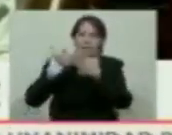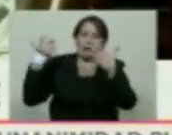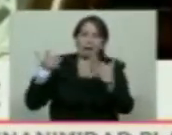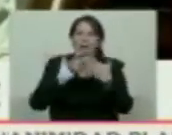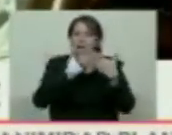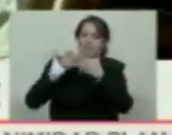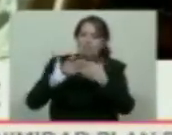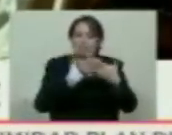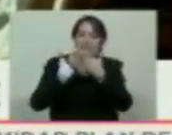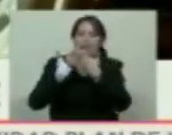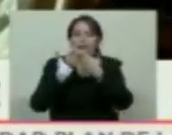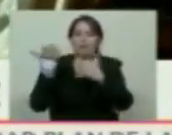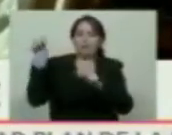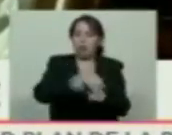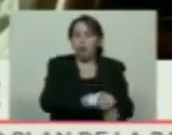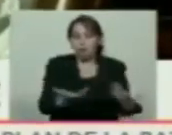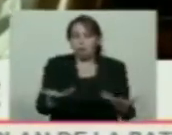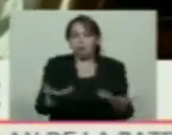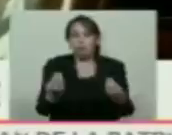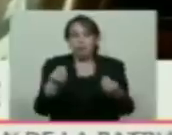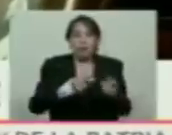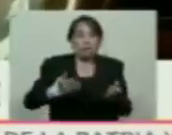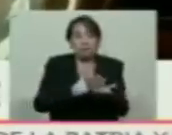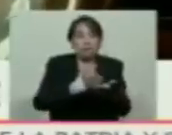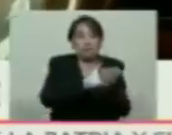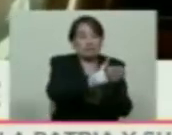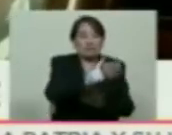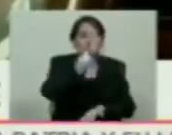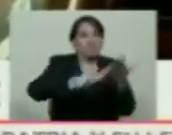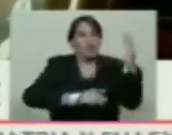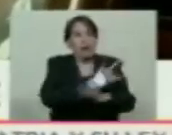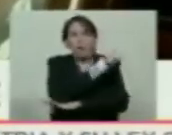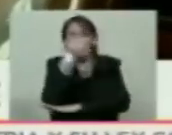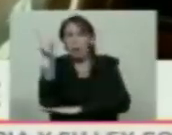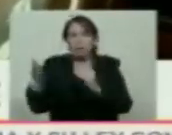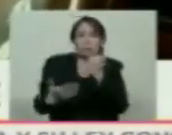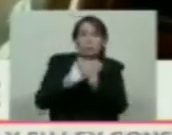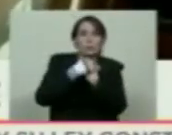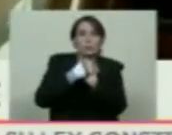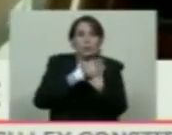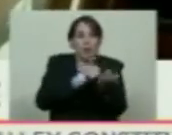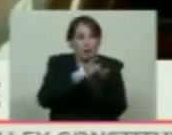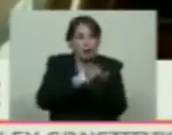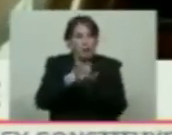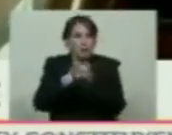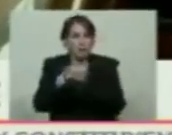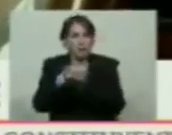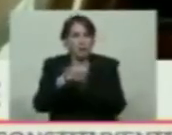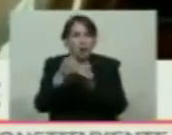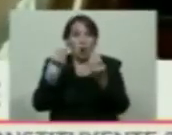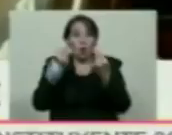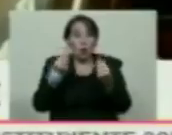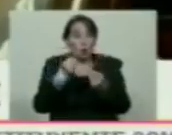La infantería ha buscado asilo en el bosque. Los fuegos de sus cañones han cesado delante de los pechos de